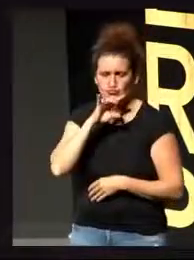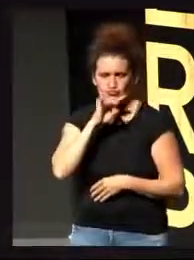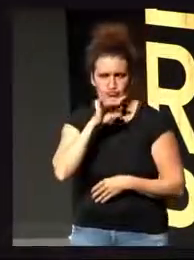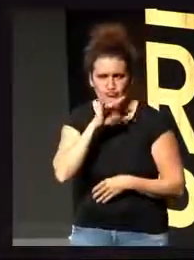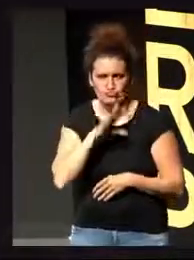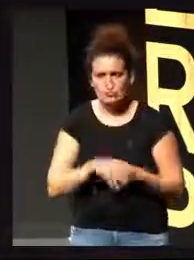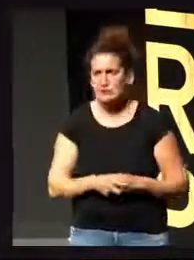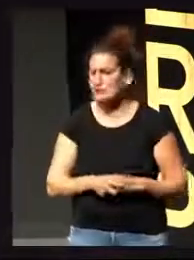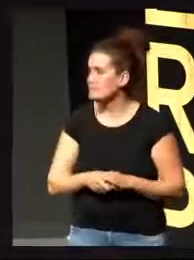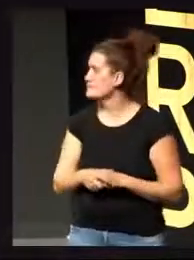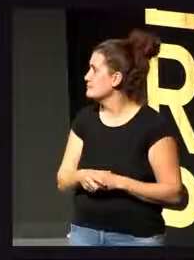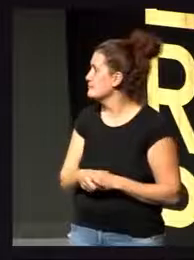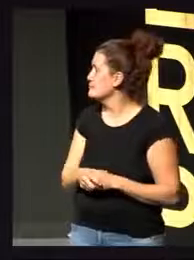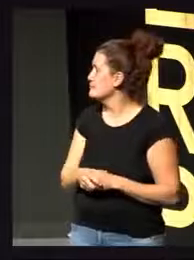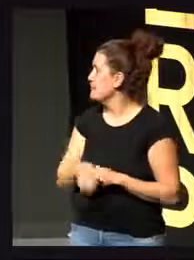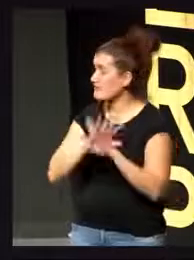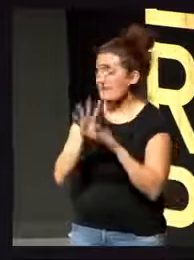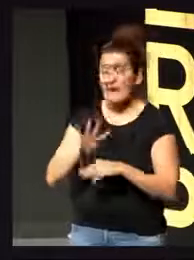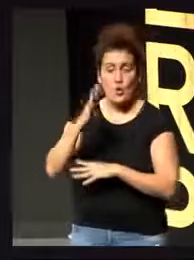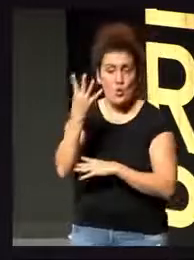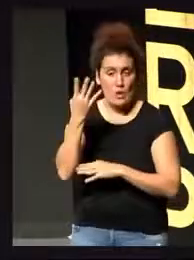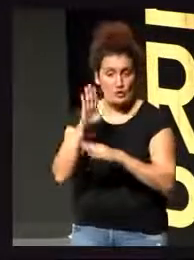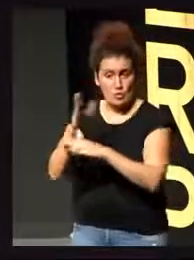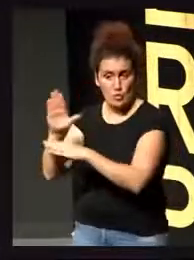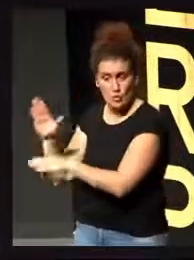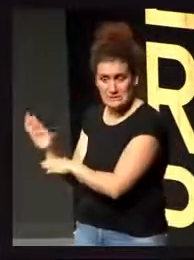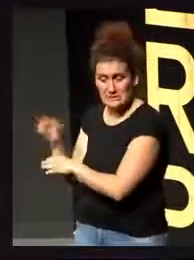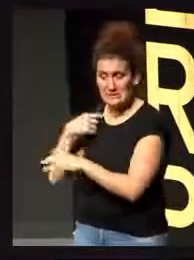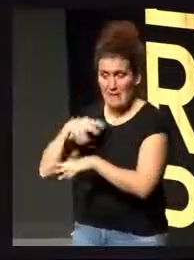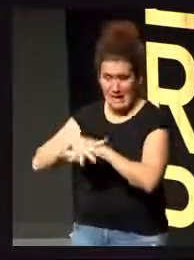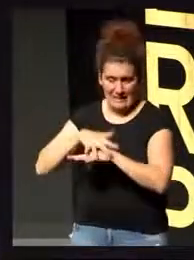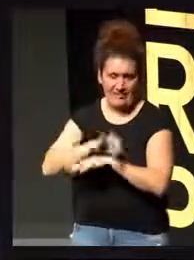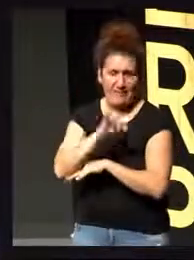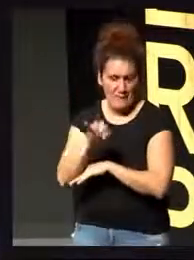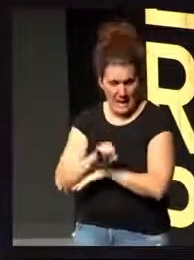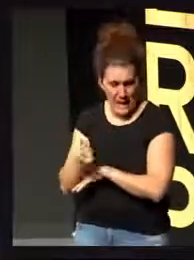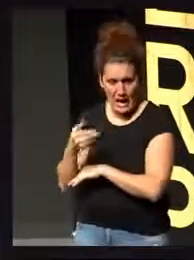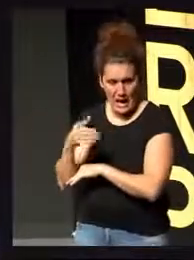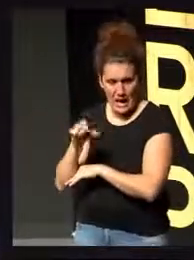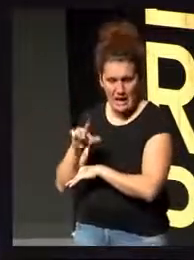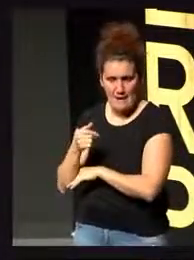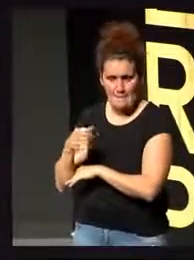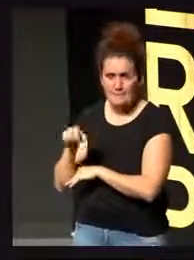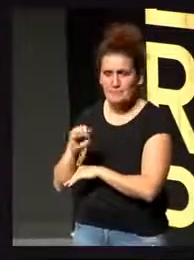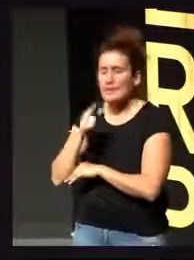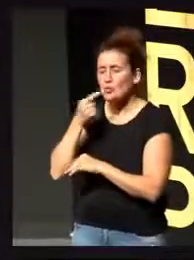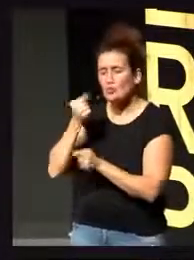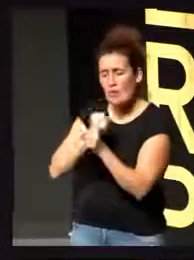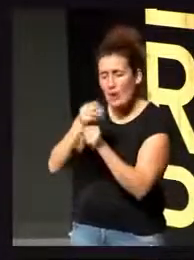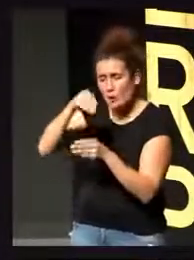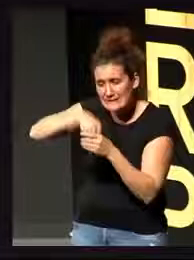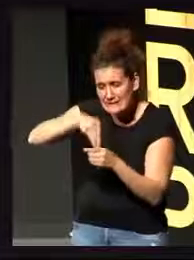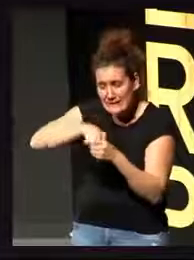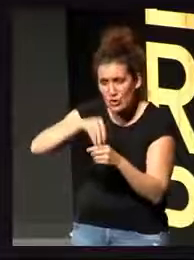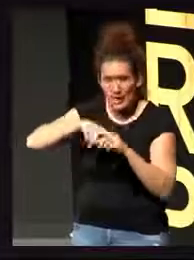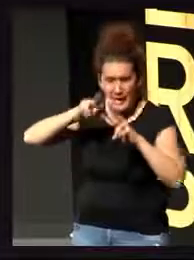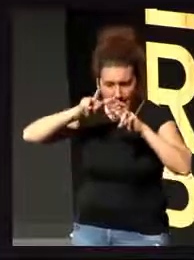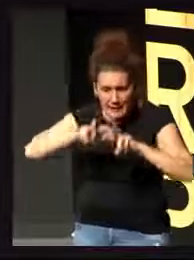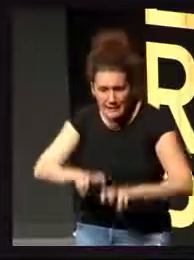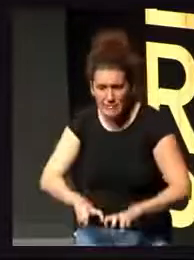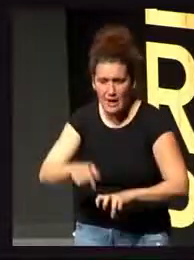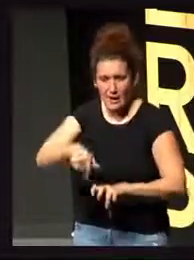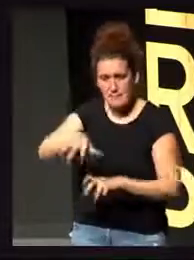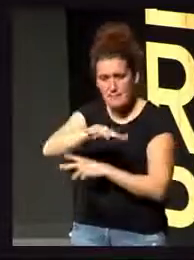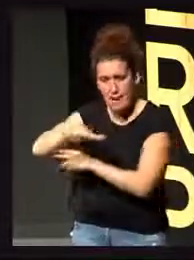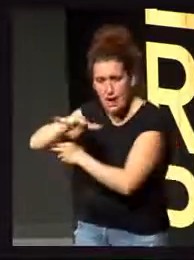al final las cuatro propuestas venían de la red de Zabalgana, de un trabajo que interno en analizar lo que faltaba en el barrio,